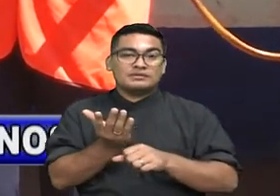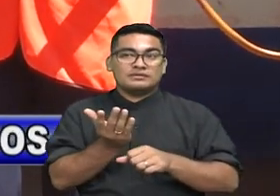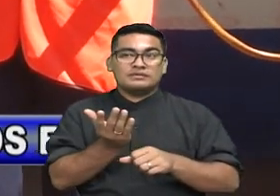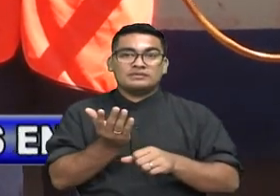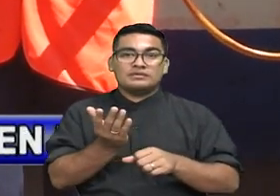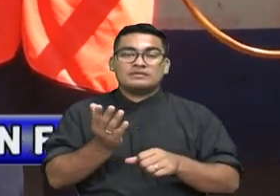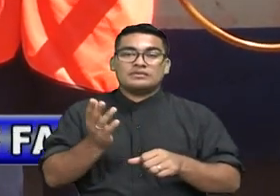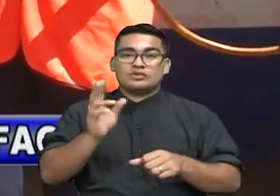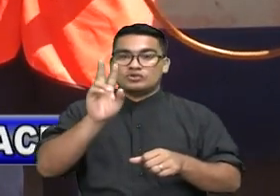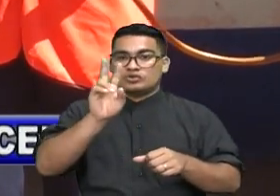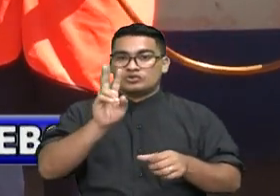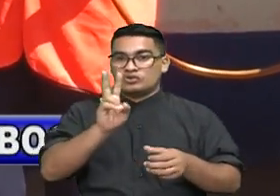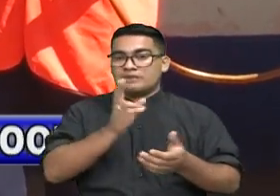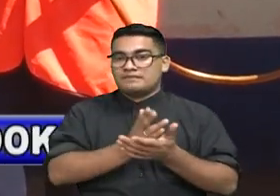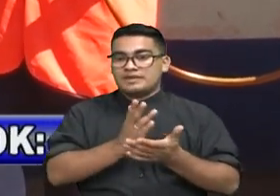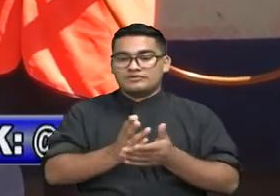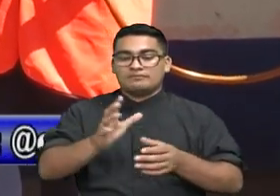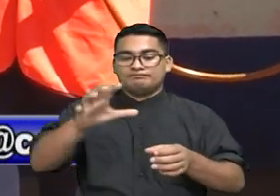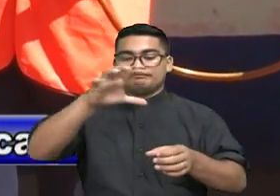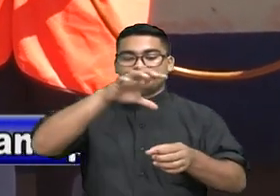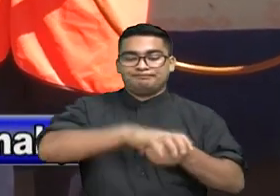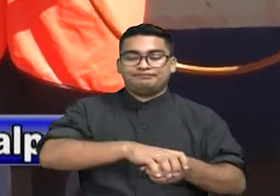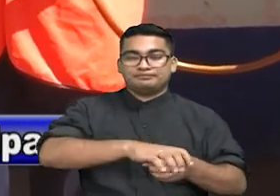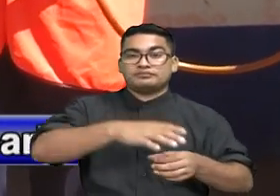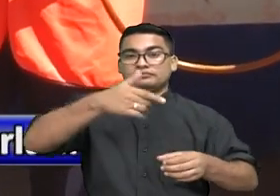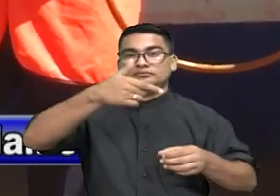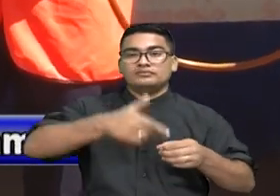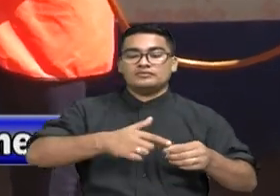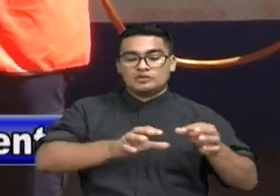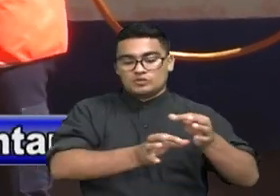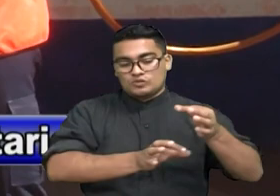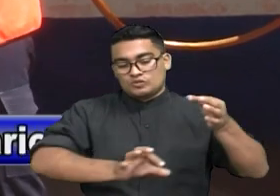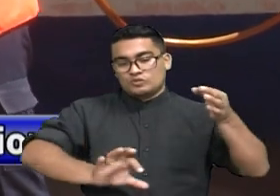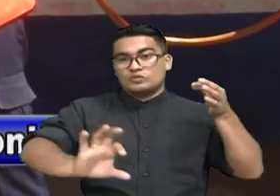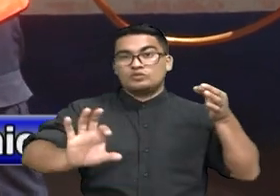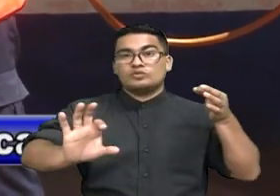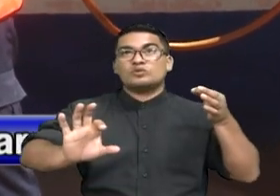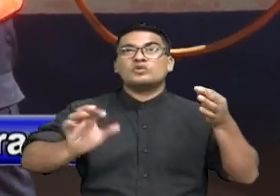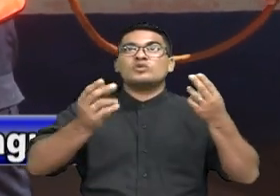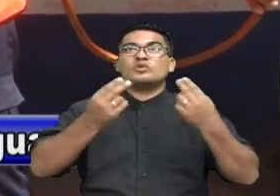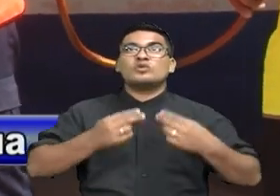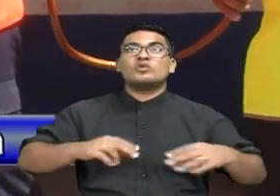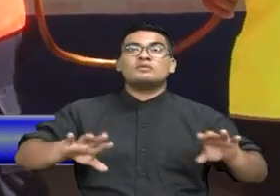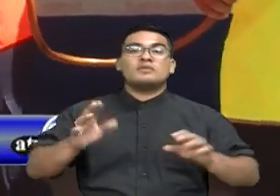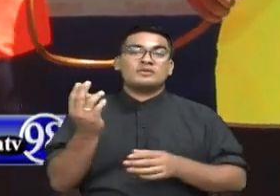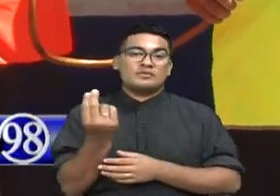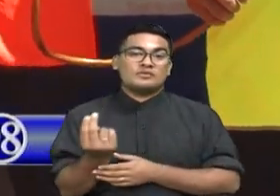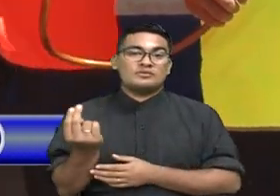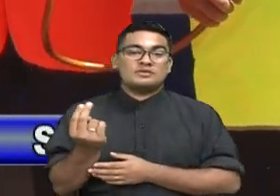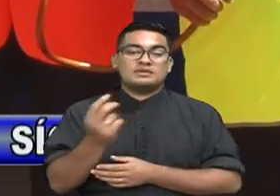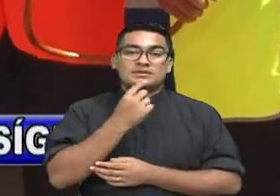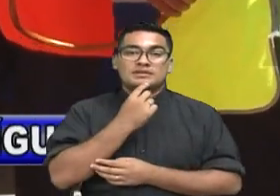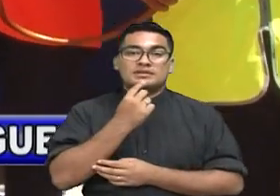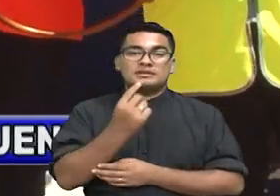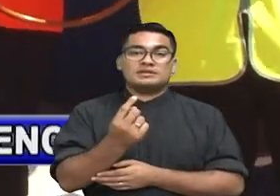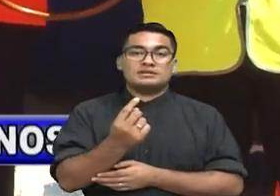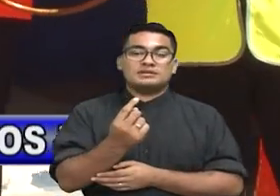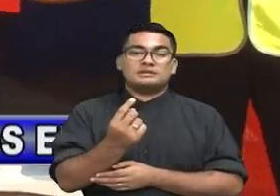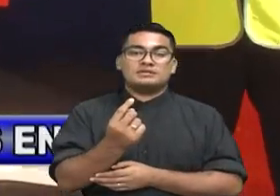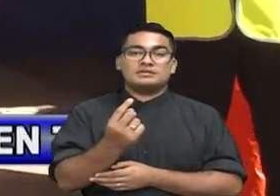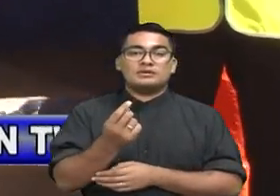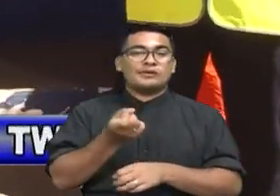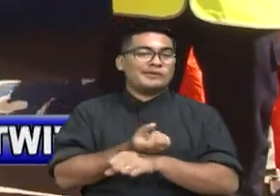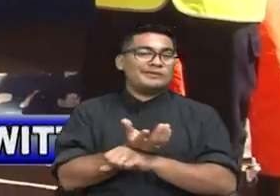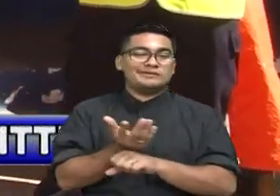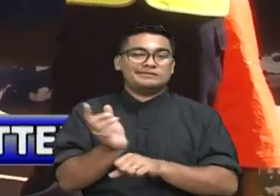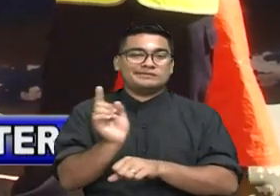doble accionamiento. Y esta es la manguera que por general se utiliza, la cual no es